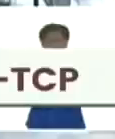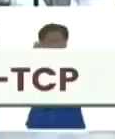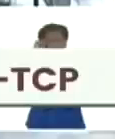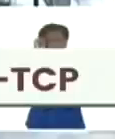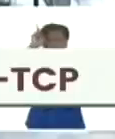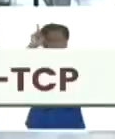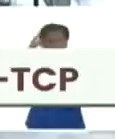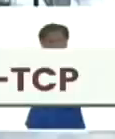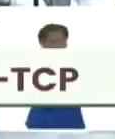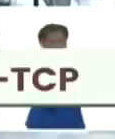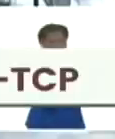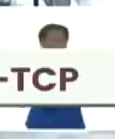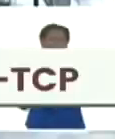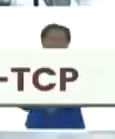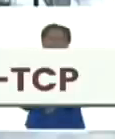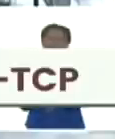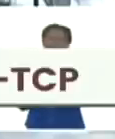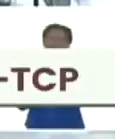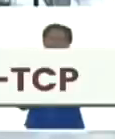dar